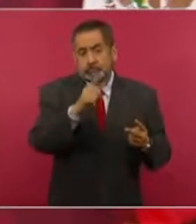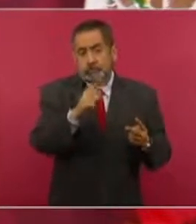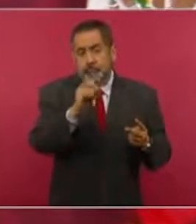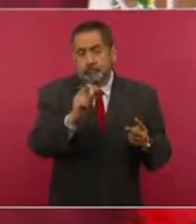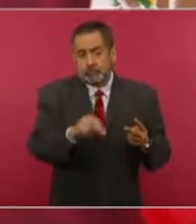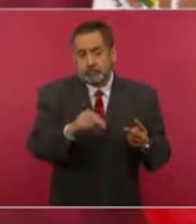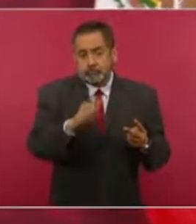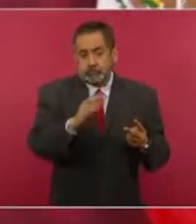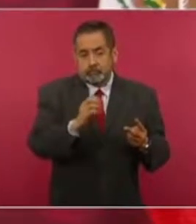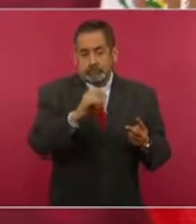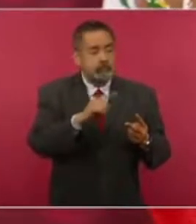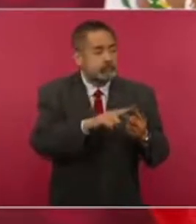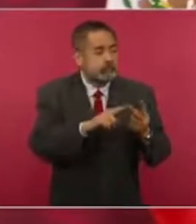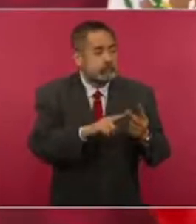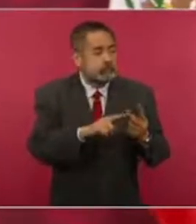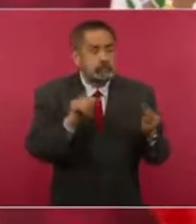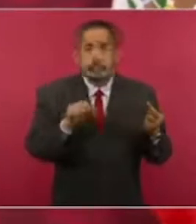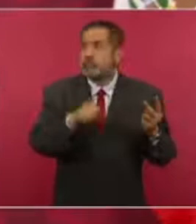pero no hay otras.